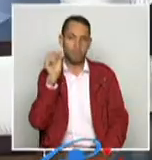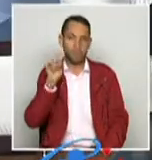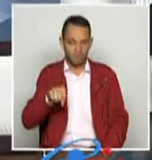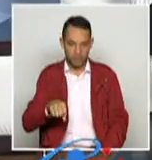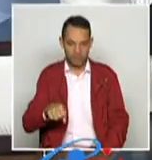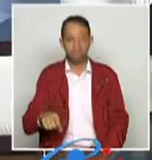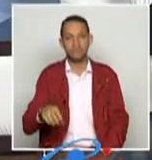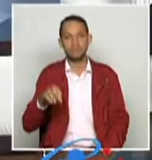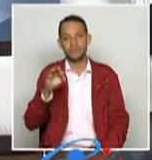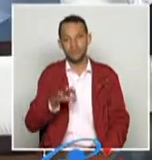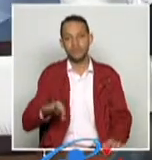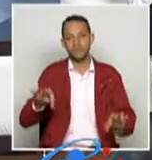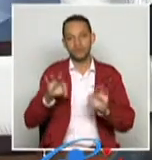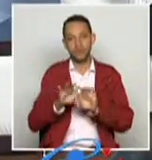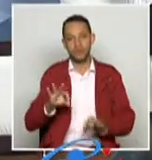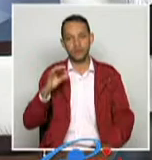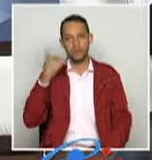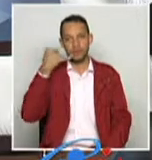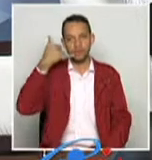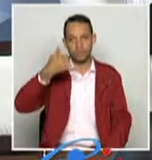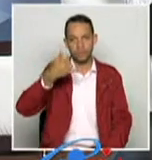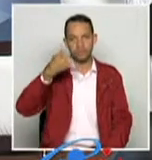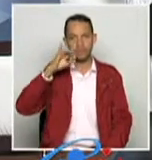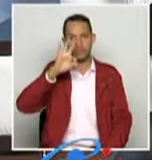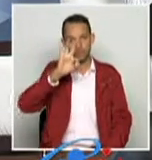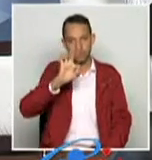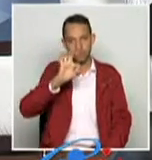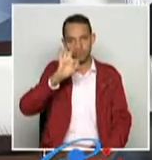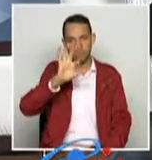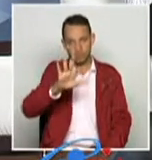muy presente ese teléfono.